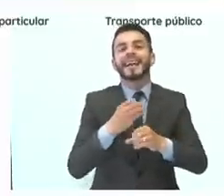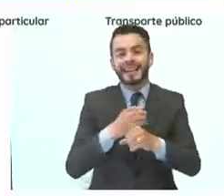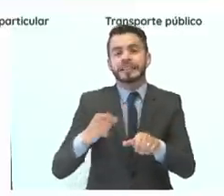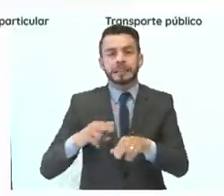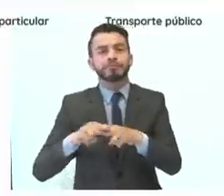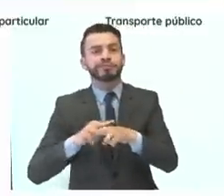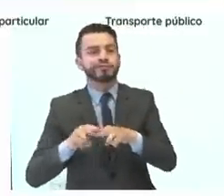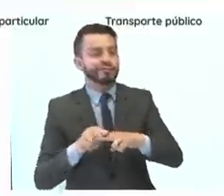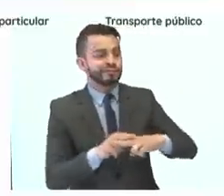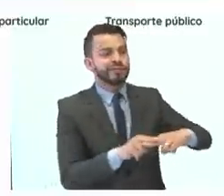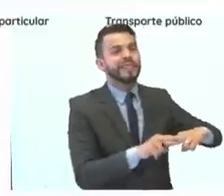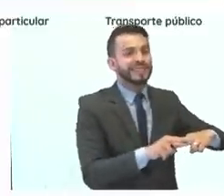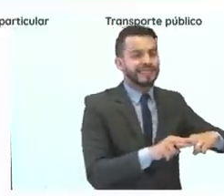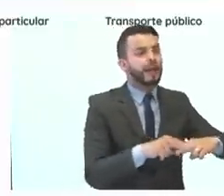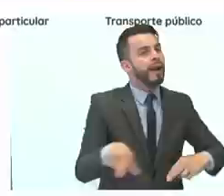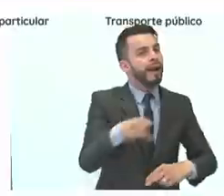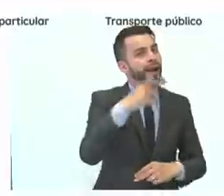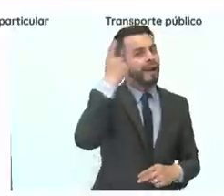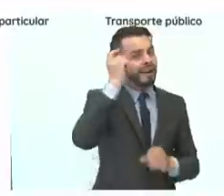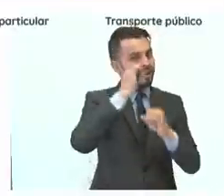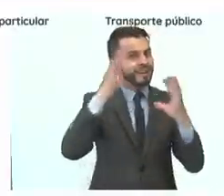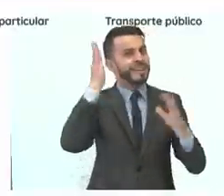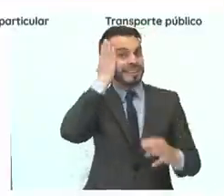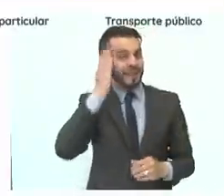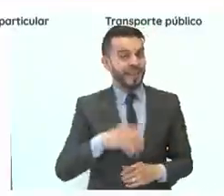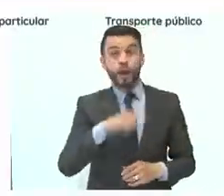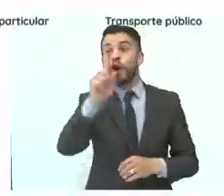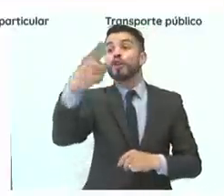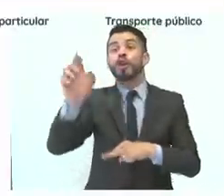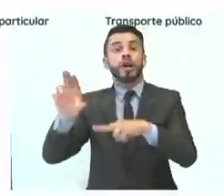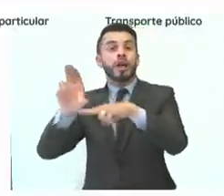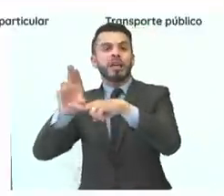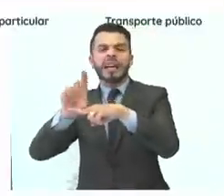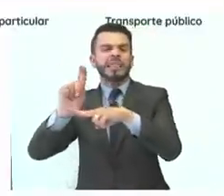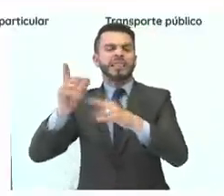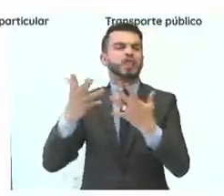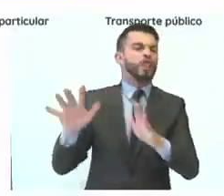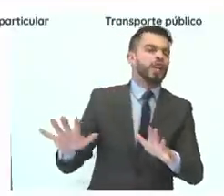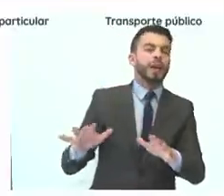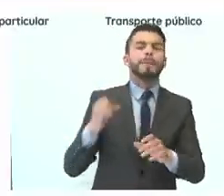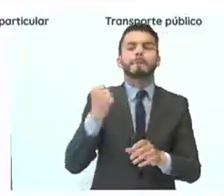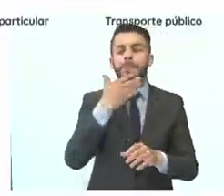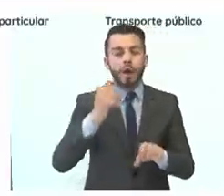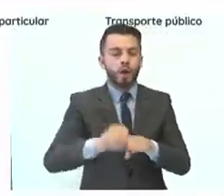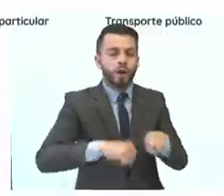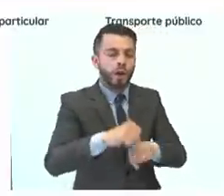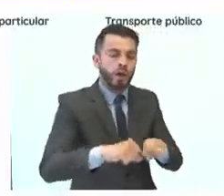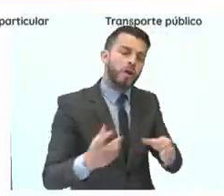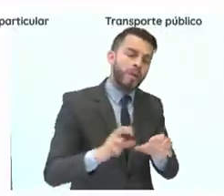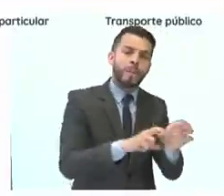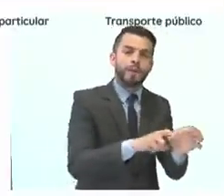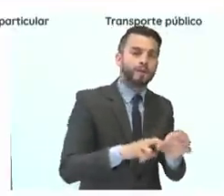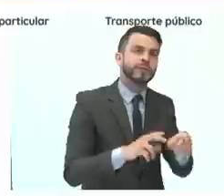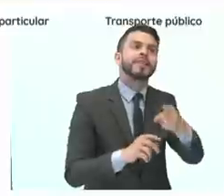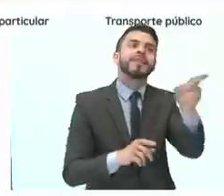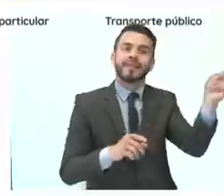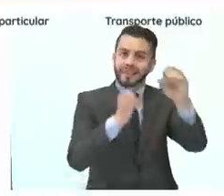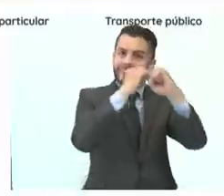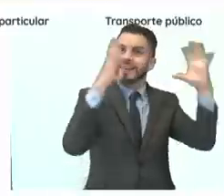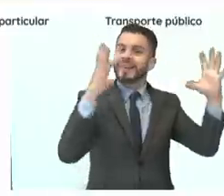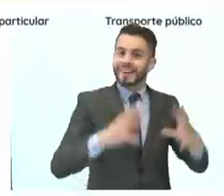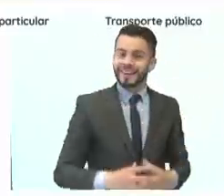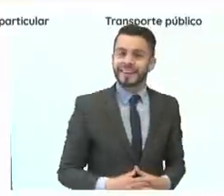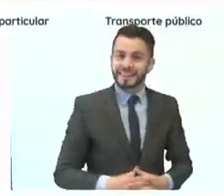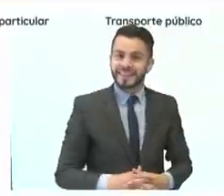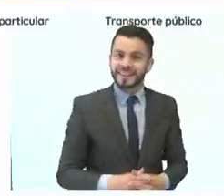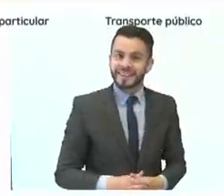pero incluso por encima de opciones como el tranvía. Por supuesto, se imagina un corredor donde la